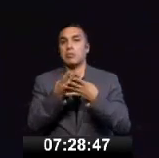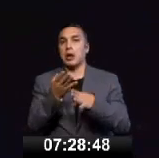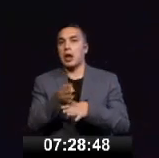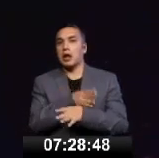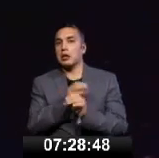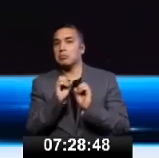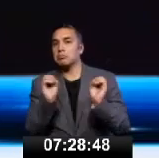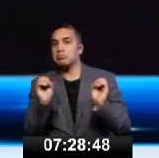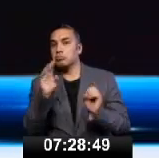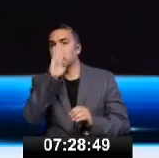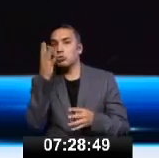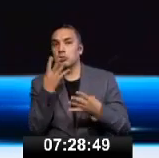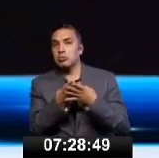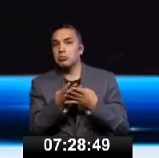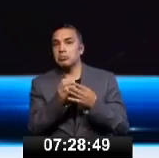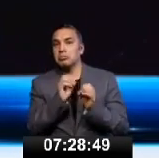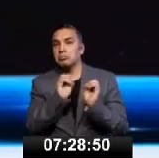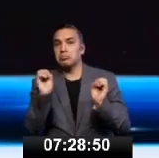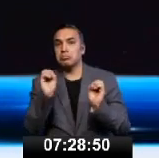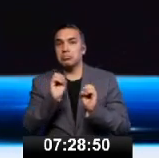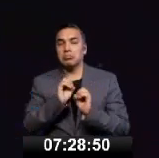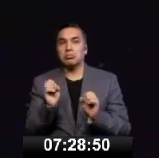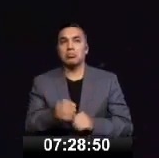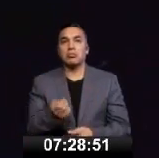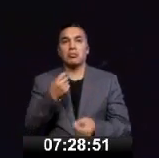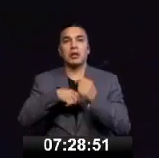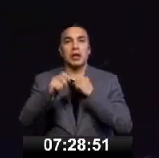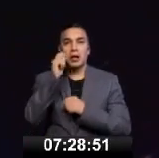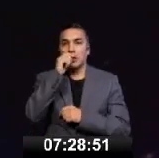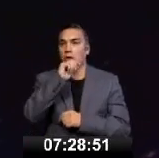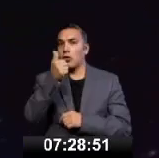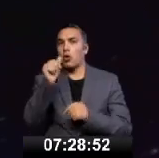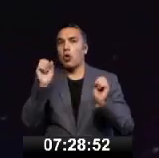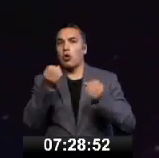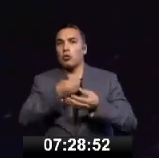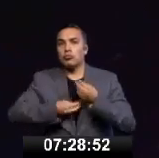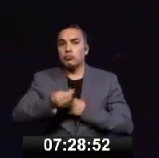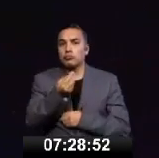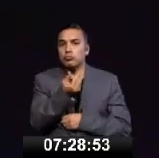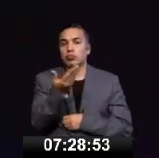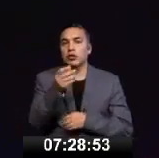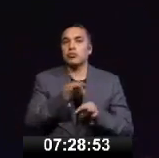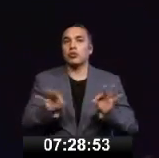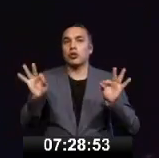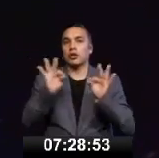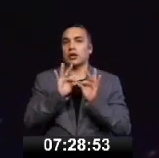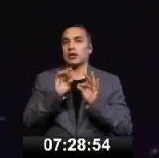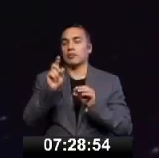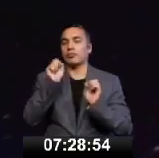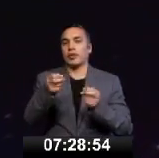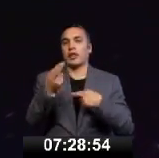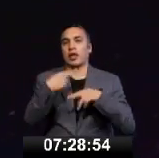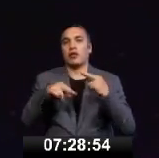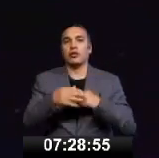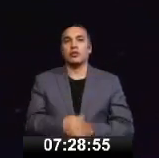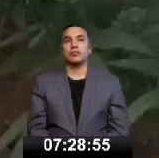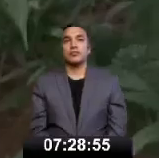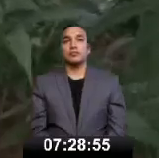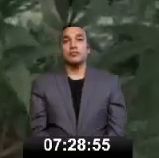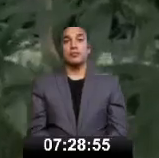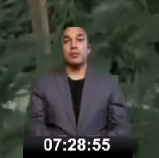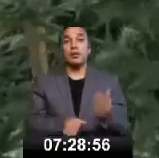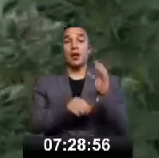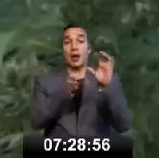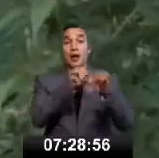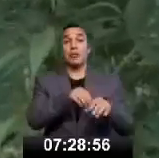que la persona no haya sido sentenciada por narcotráfico o lavado de dinero. Eso también es muy importante. El subsecretario de Producción Agrícola del